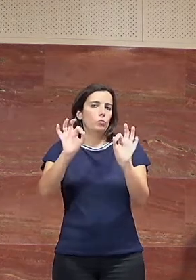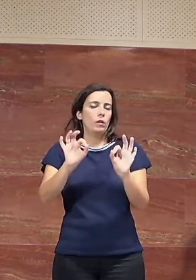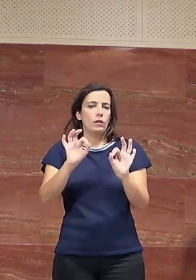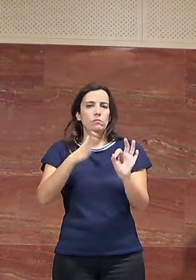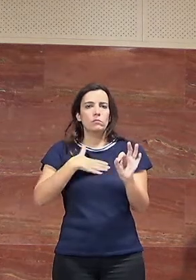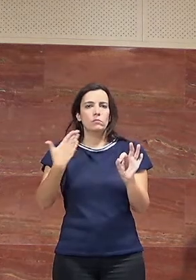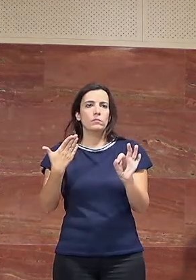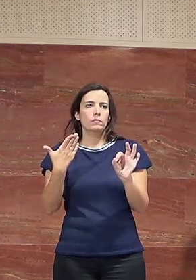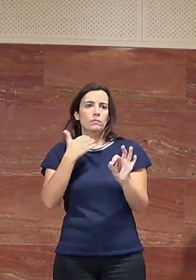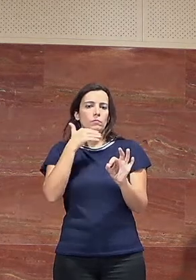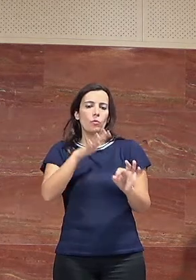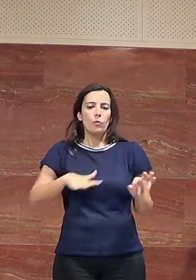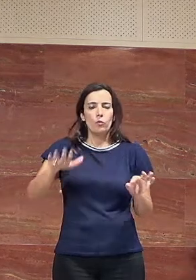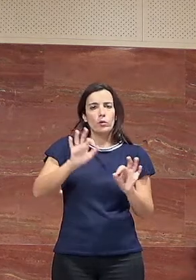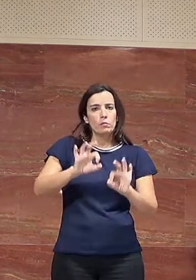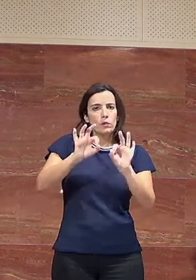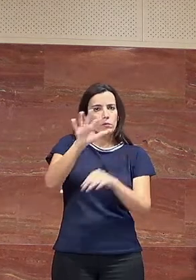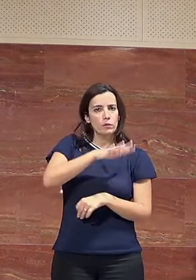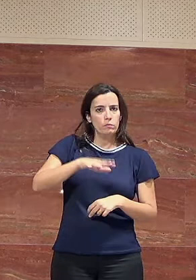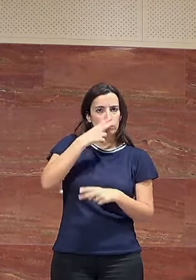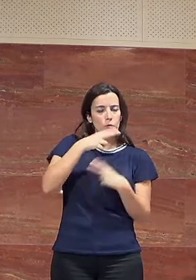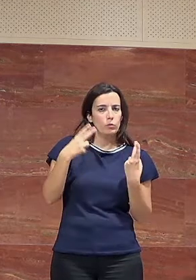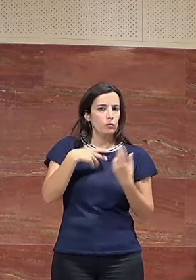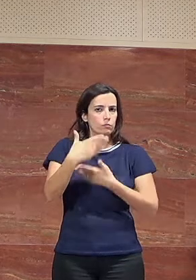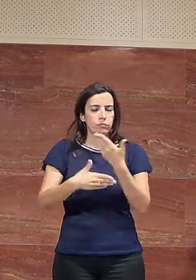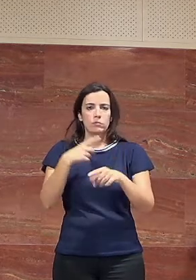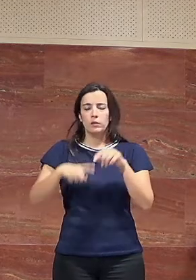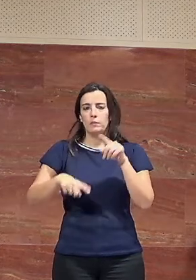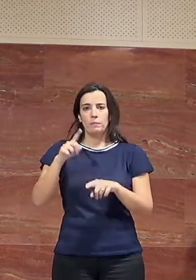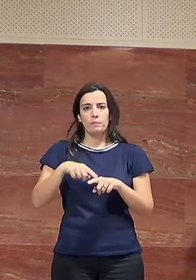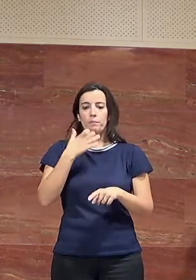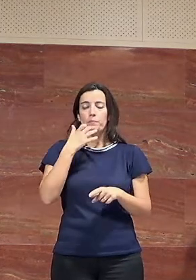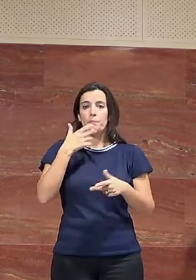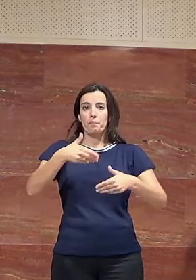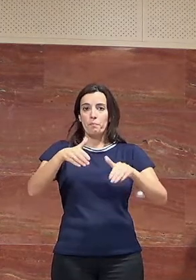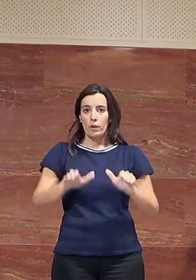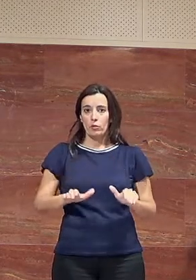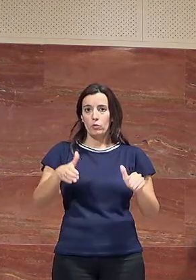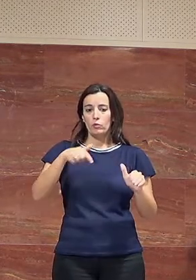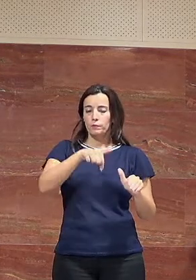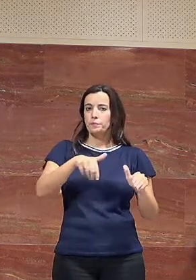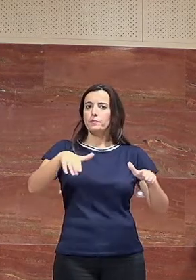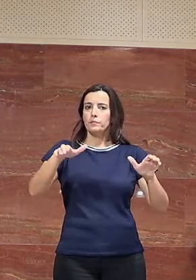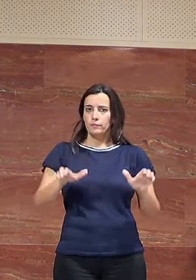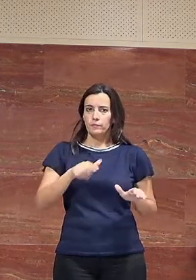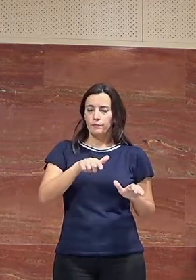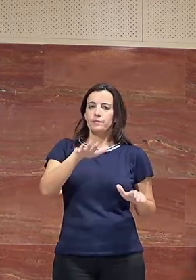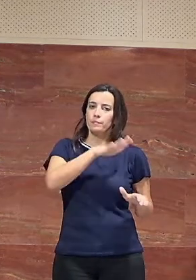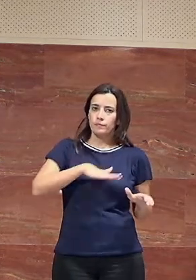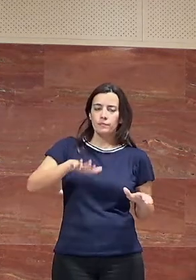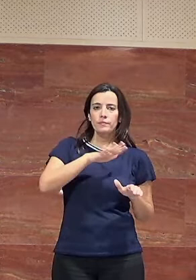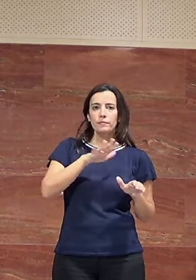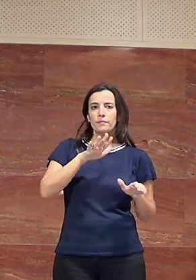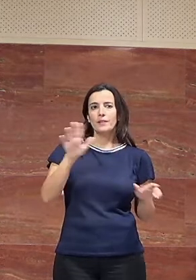más prolongada en ese espacio público. Entendemos que el banco es el ámbito, es una microplaza de alguna manera, es el ámbito de encuentro